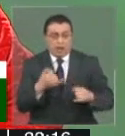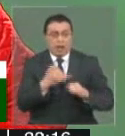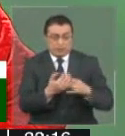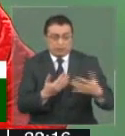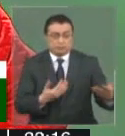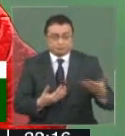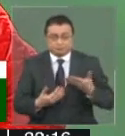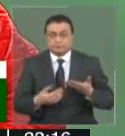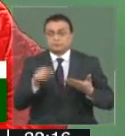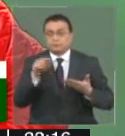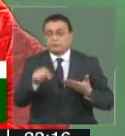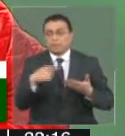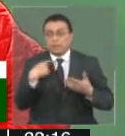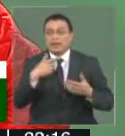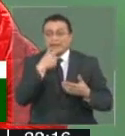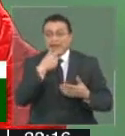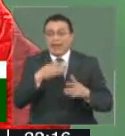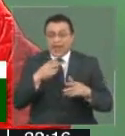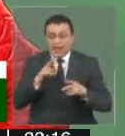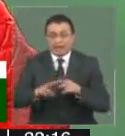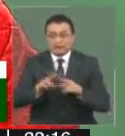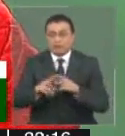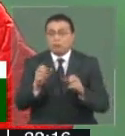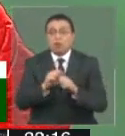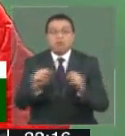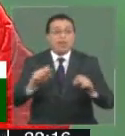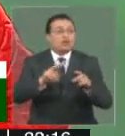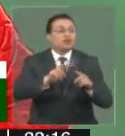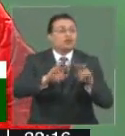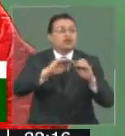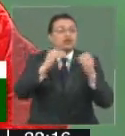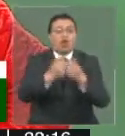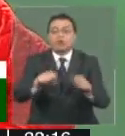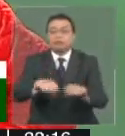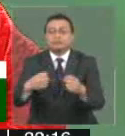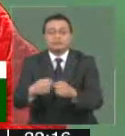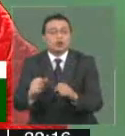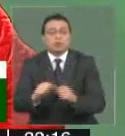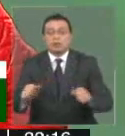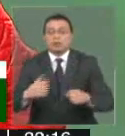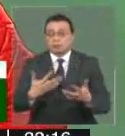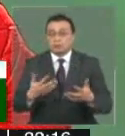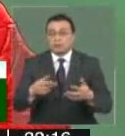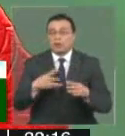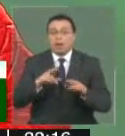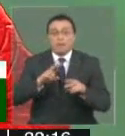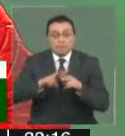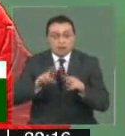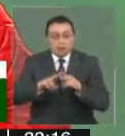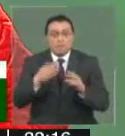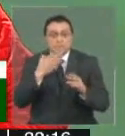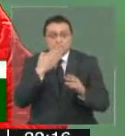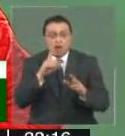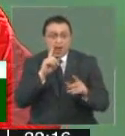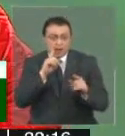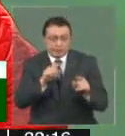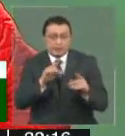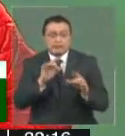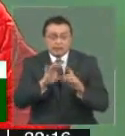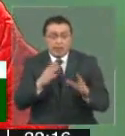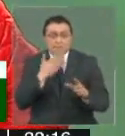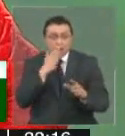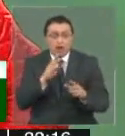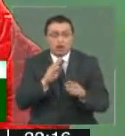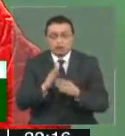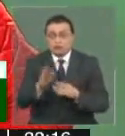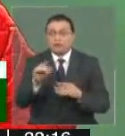queremos hacerlo, pero... No podemos hacer pedazo todo. Entonces yo le decía, pero hagamos lo mejor que podemos con lo que ya tienen. Y